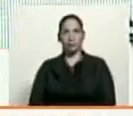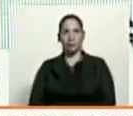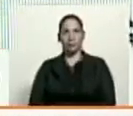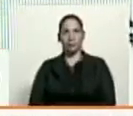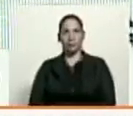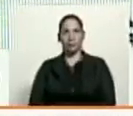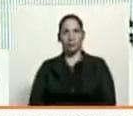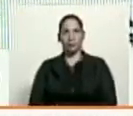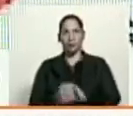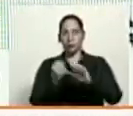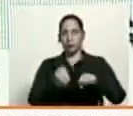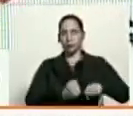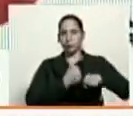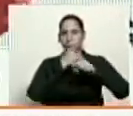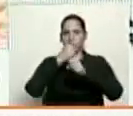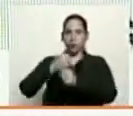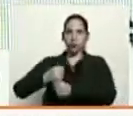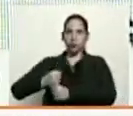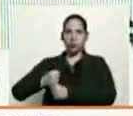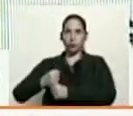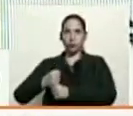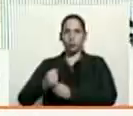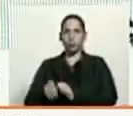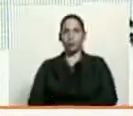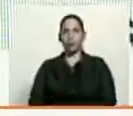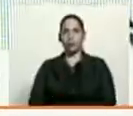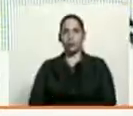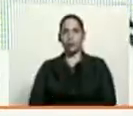Del Tamacuro. Hasta del Furrial, pues.